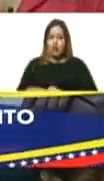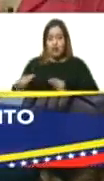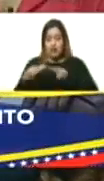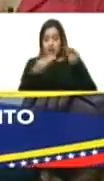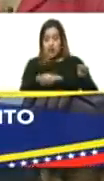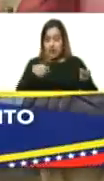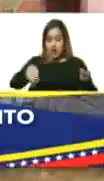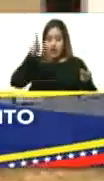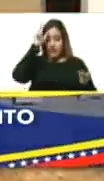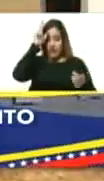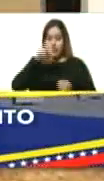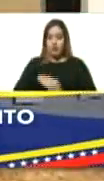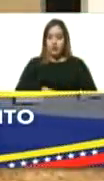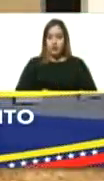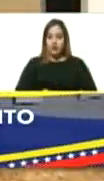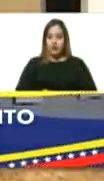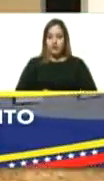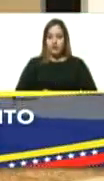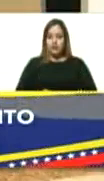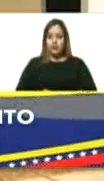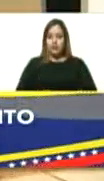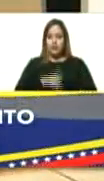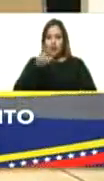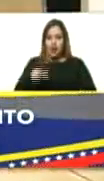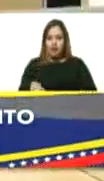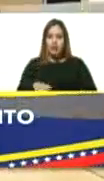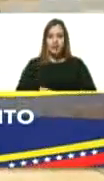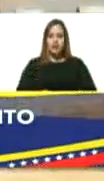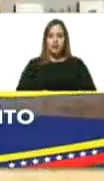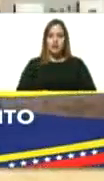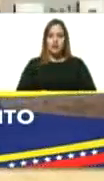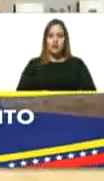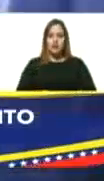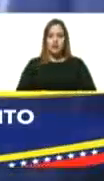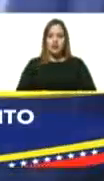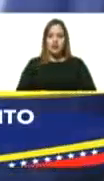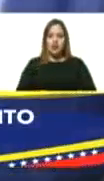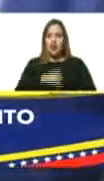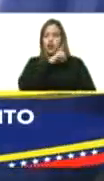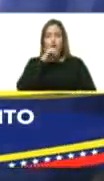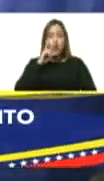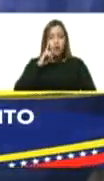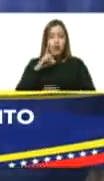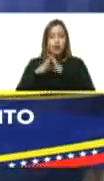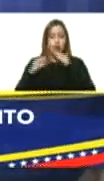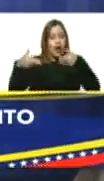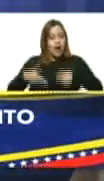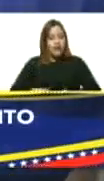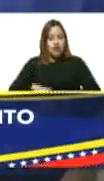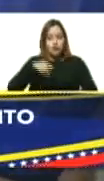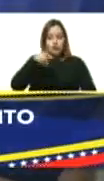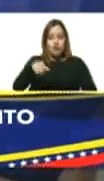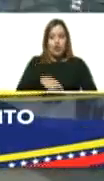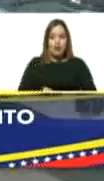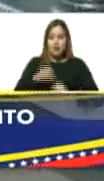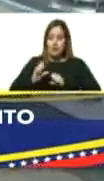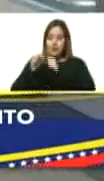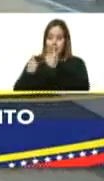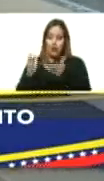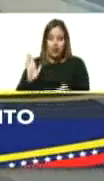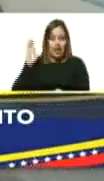la península de Paraguaná y también hablar a nombre de todo el esfuerzo que usted desde el primer momento en el